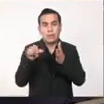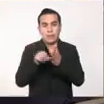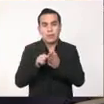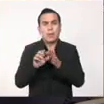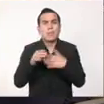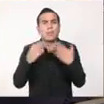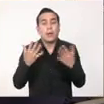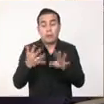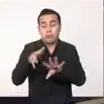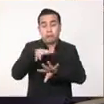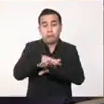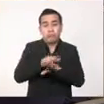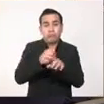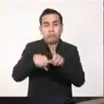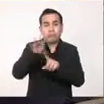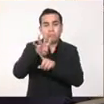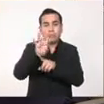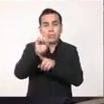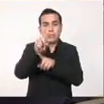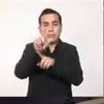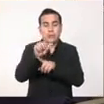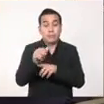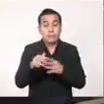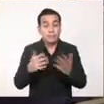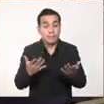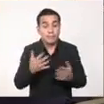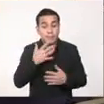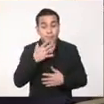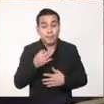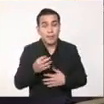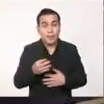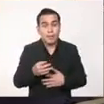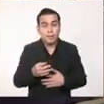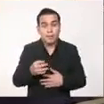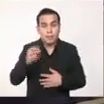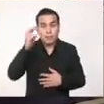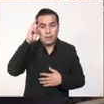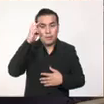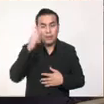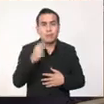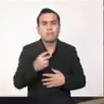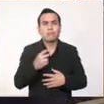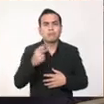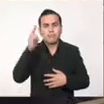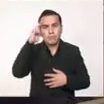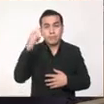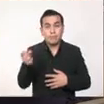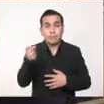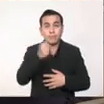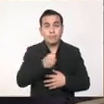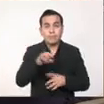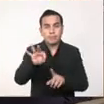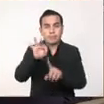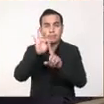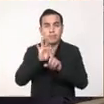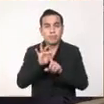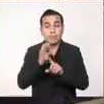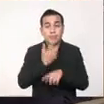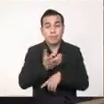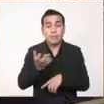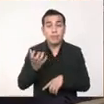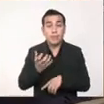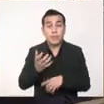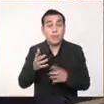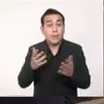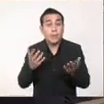Legislativa para que integre dicha sala. O sea, que designen a alguien, pues. No dice de dónde. Podrá ser designado por la Asamblea Legislativa para que integre dicha